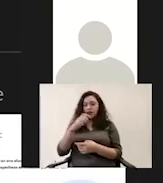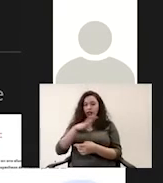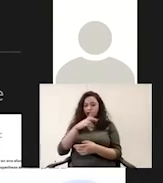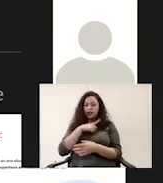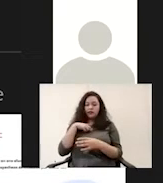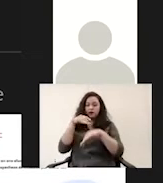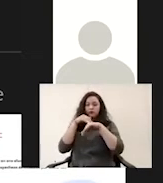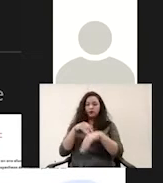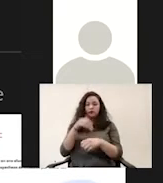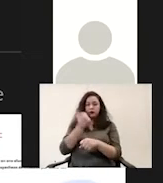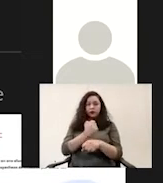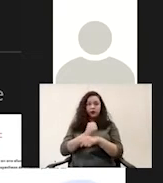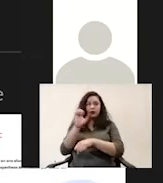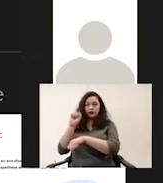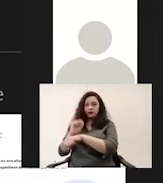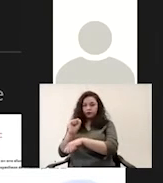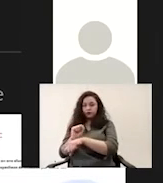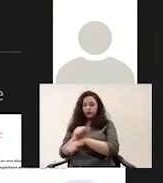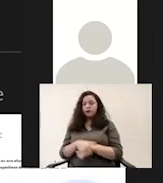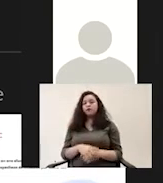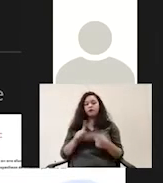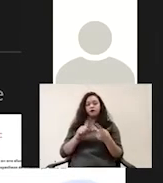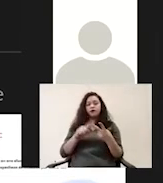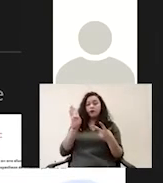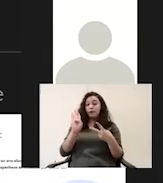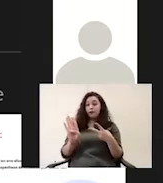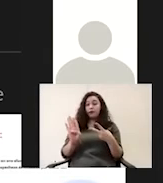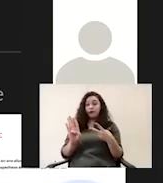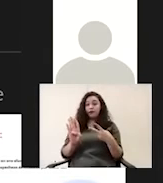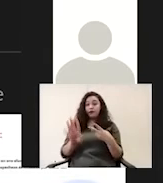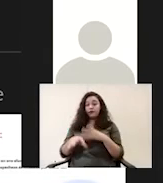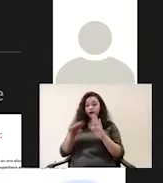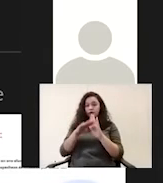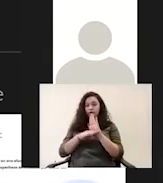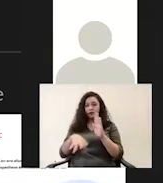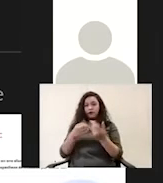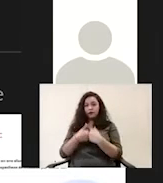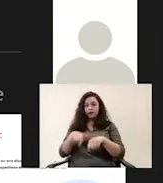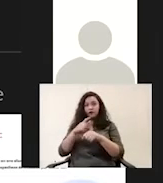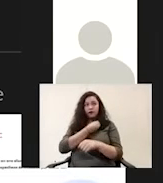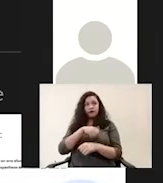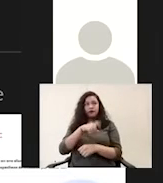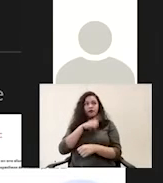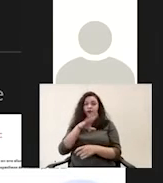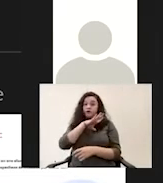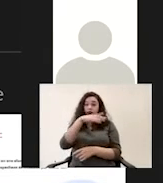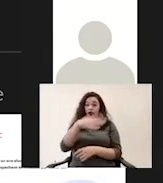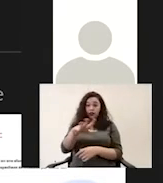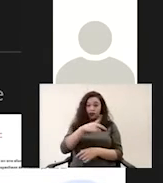específicamente primarias y secundarias. La fase B va a ser medidas sanitarias generales que se van a implementar